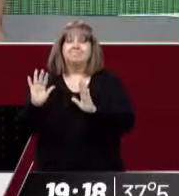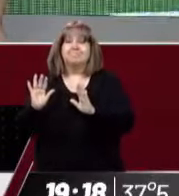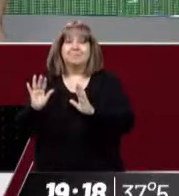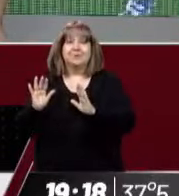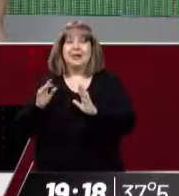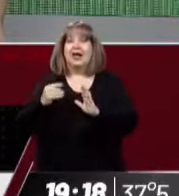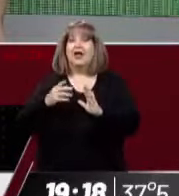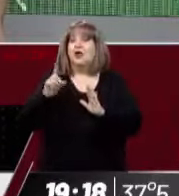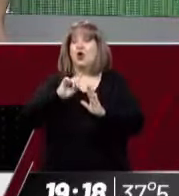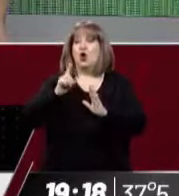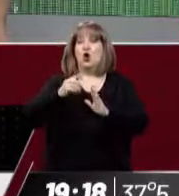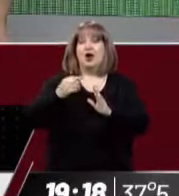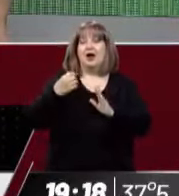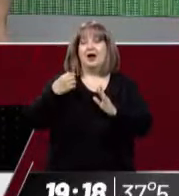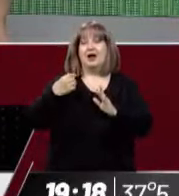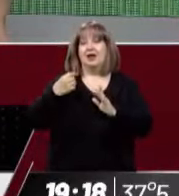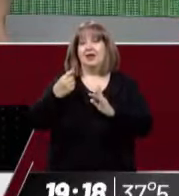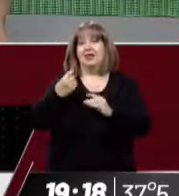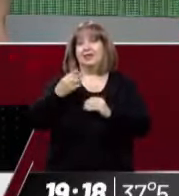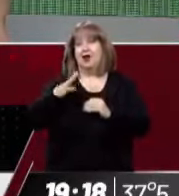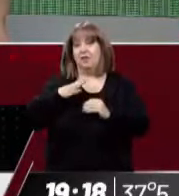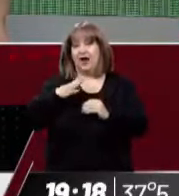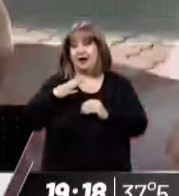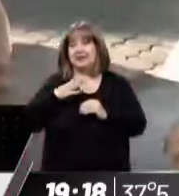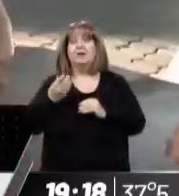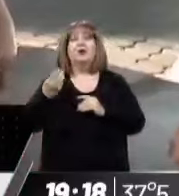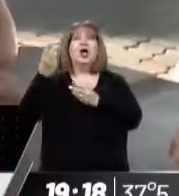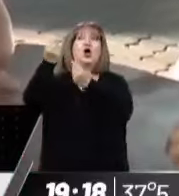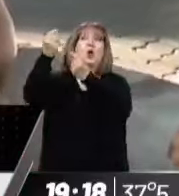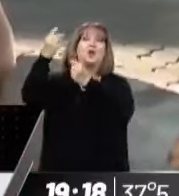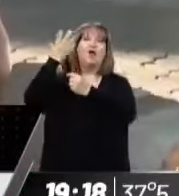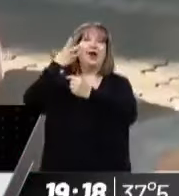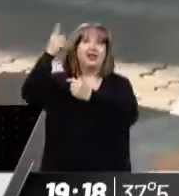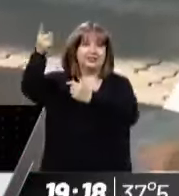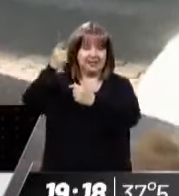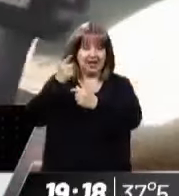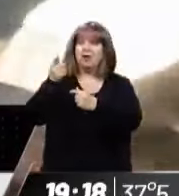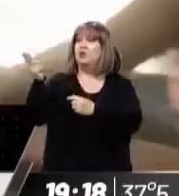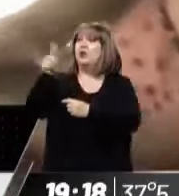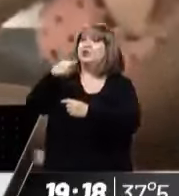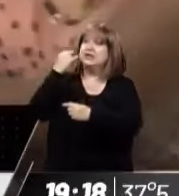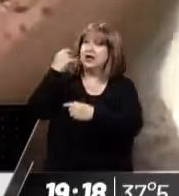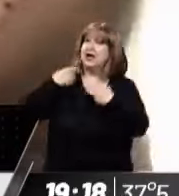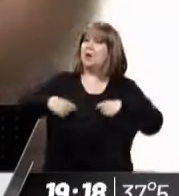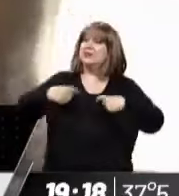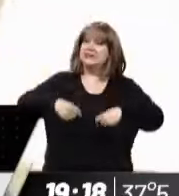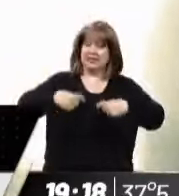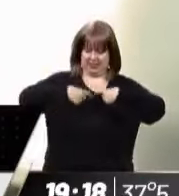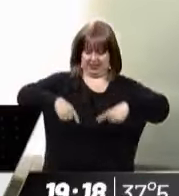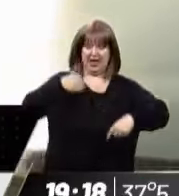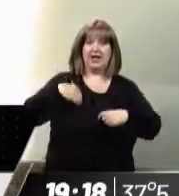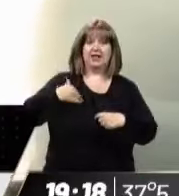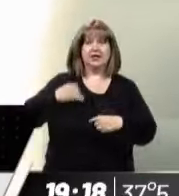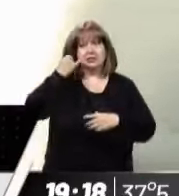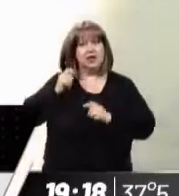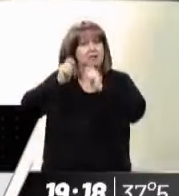tiene la valija? No, claro, no ha encontrado guardado el momento, todavía no ha encontrado el momento. ¿Y a vos ya le diste la camiseta argentina? No. Sí,